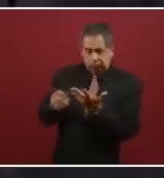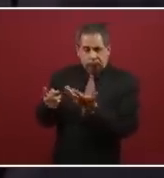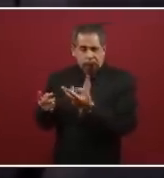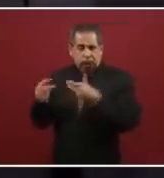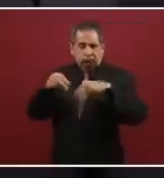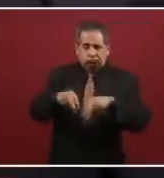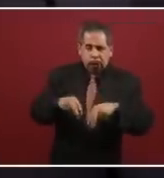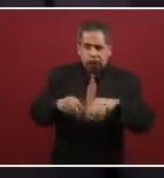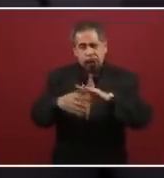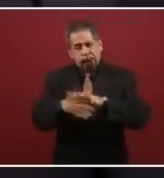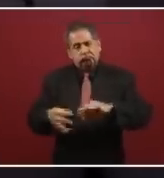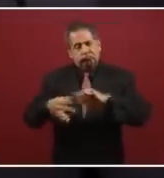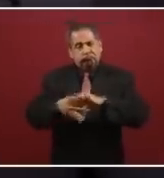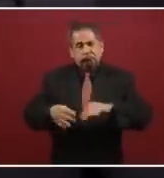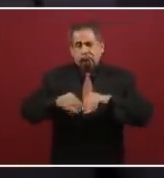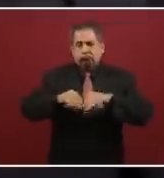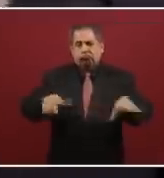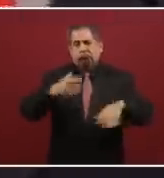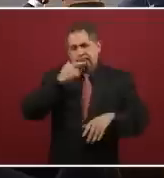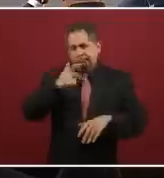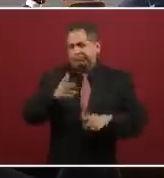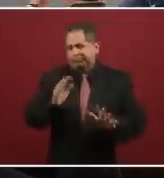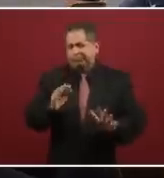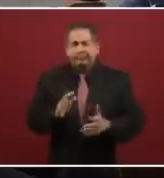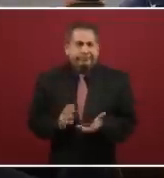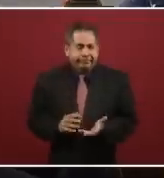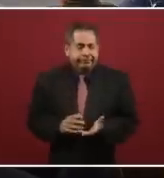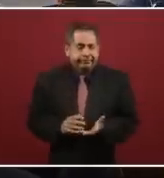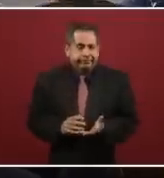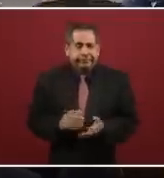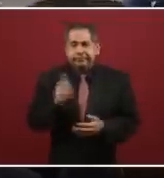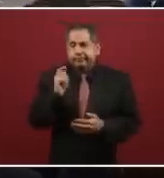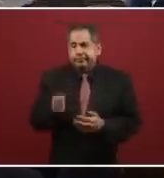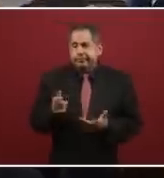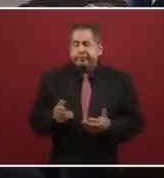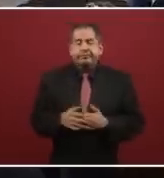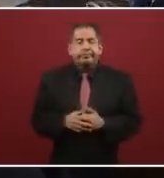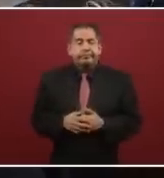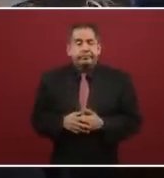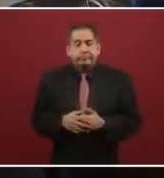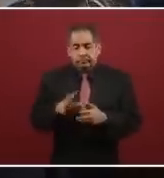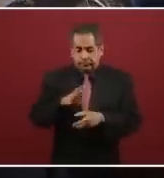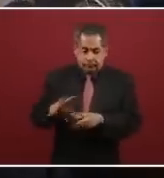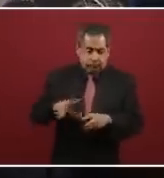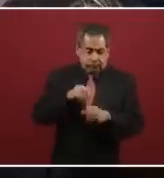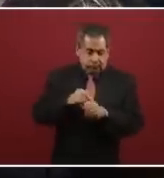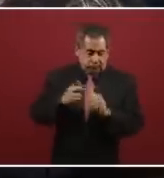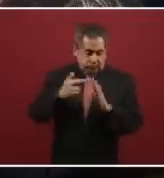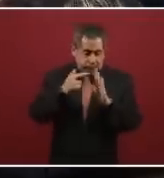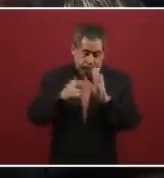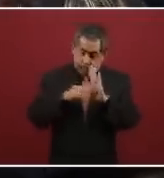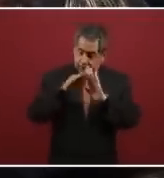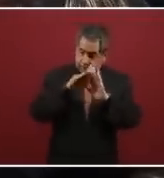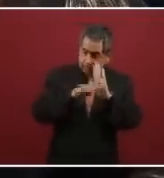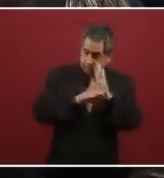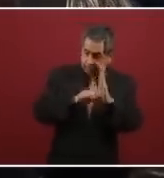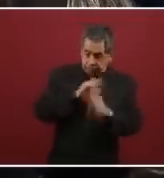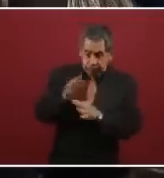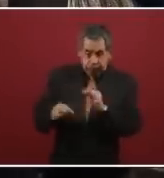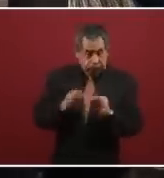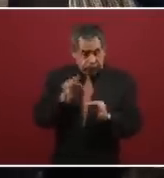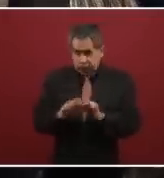la conformación de la Guardia, ya incluso se tienen todos los reglamentos,